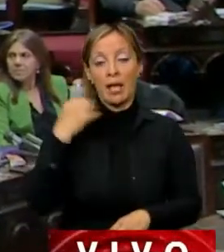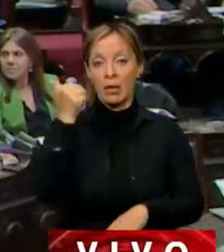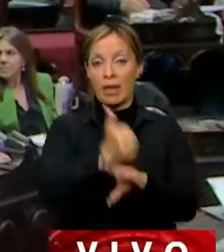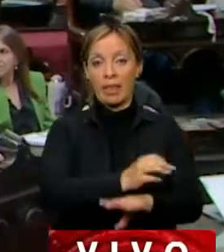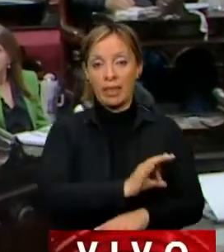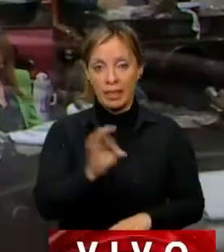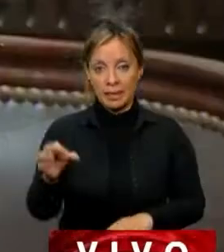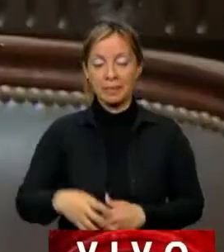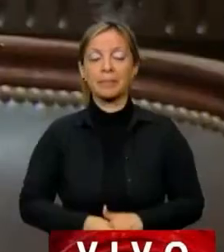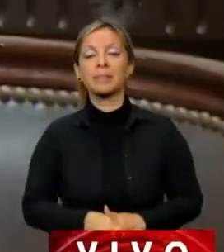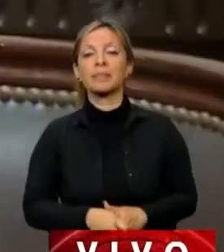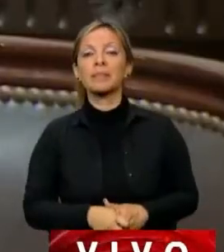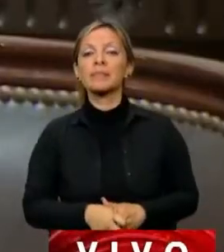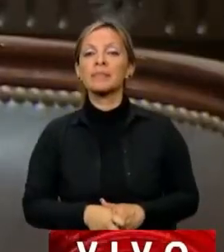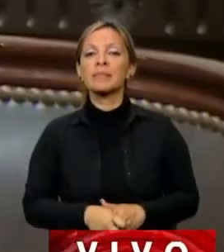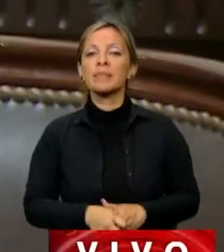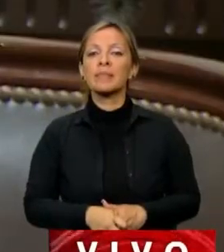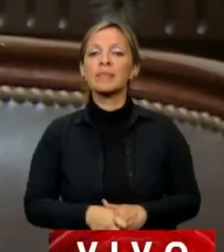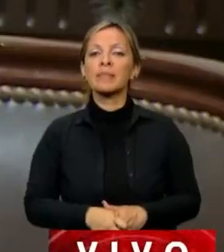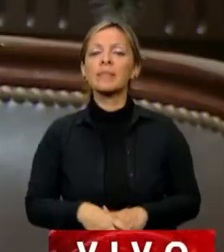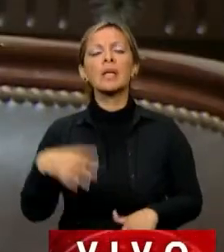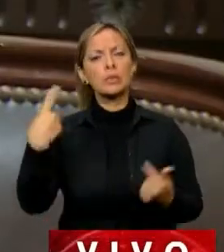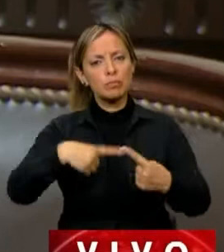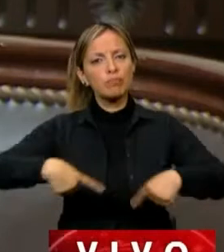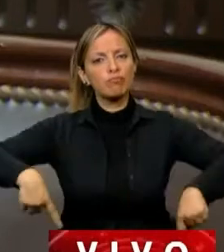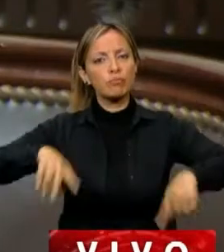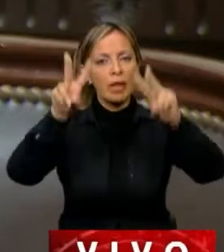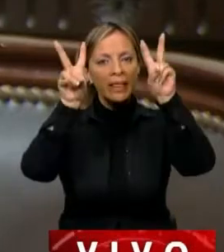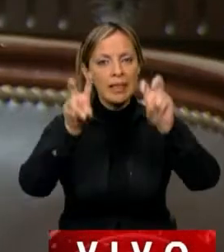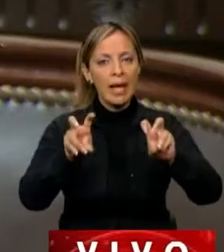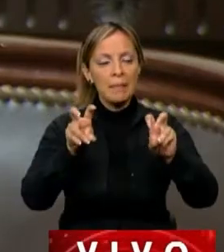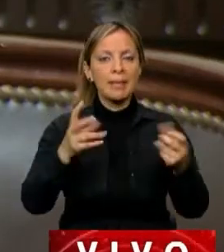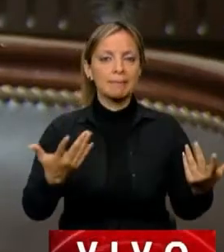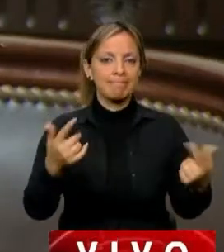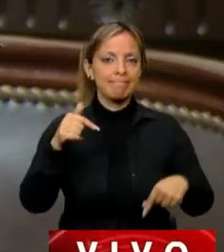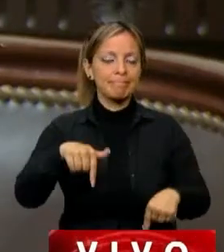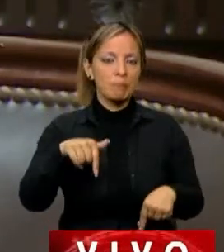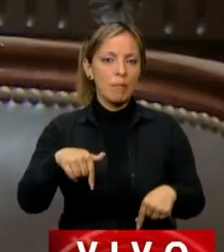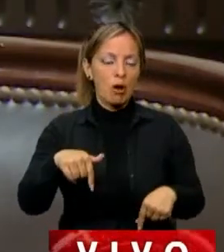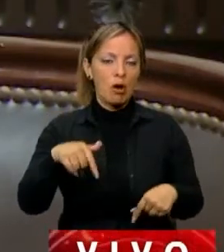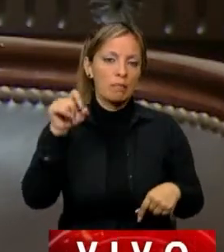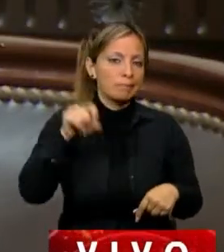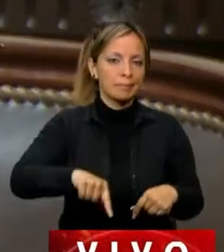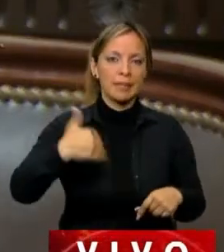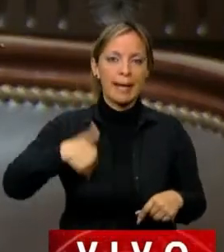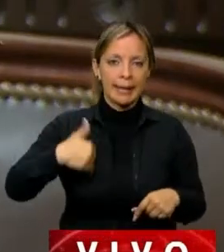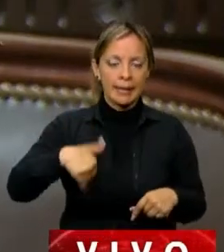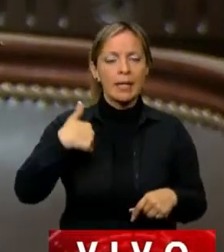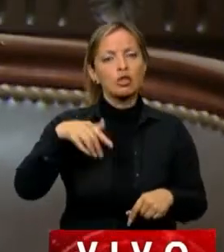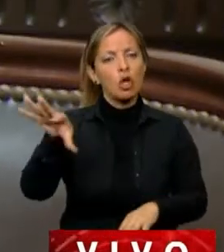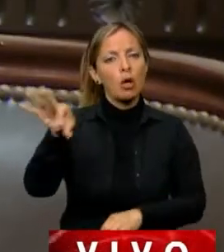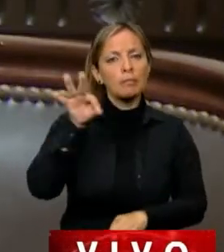de gabinete. Muchos temas ocupan la agenda en estos momentos en el país. Me voy a